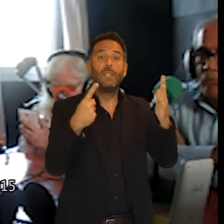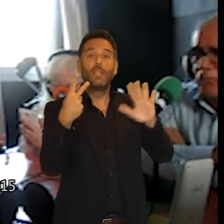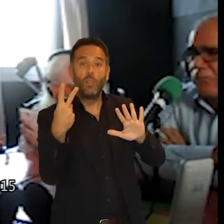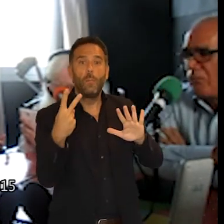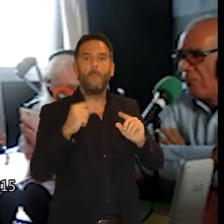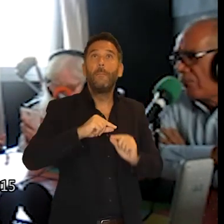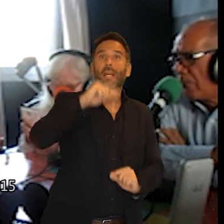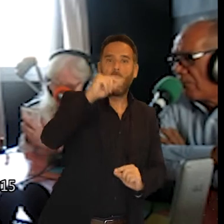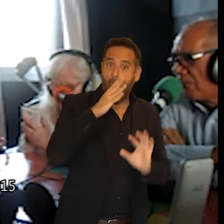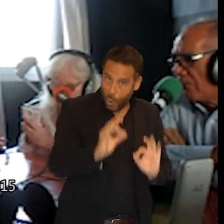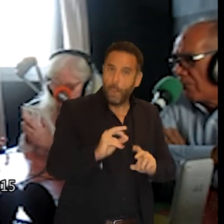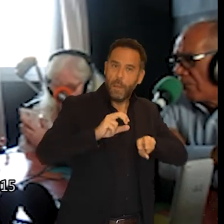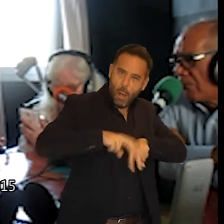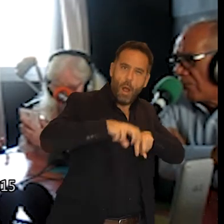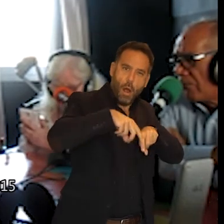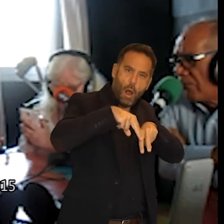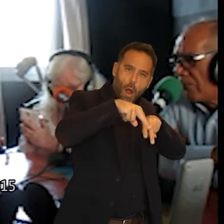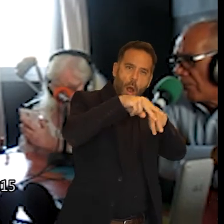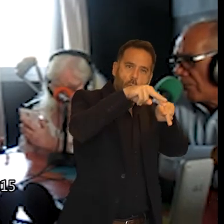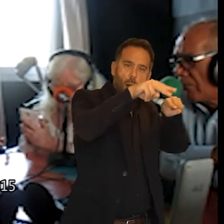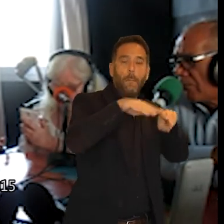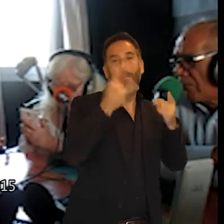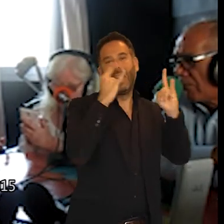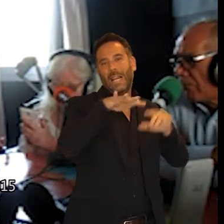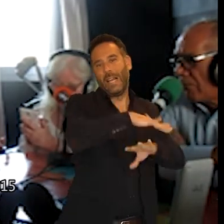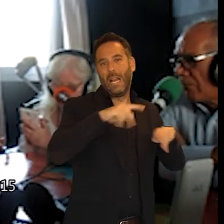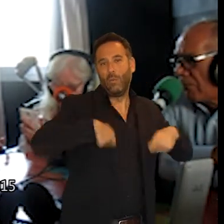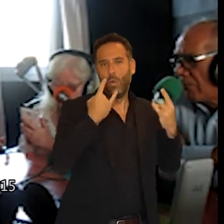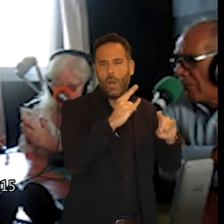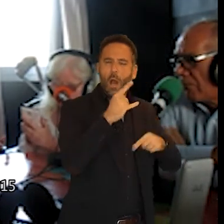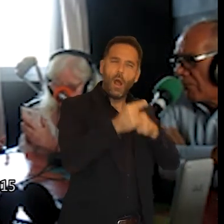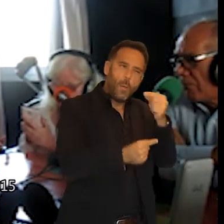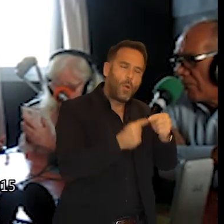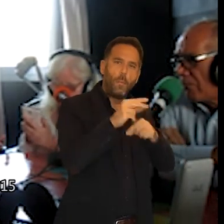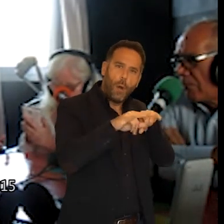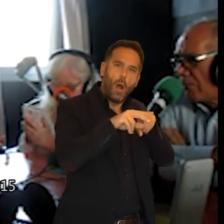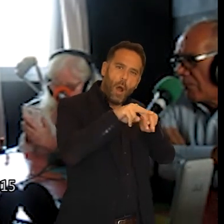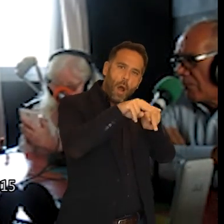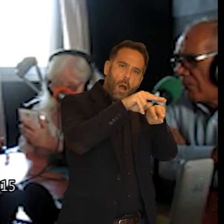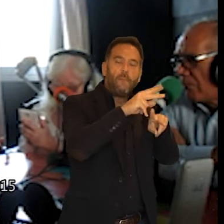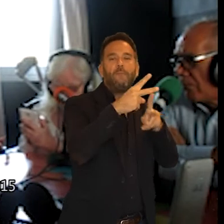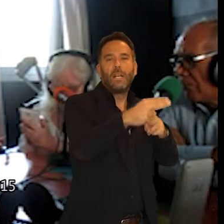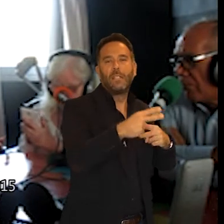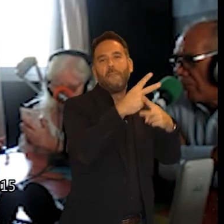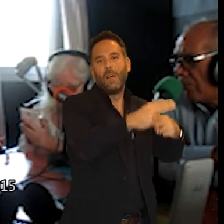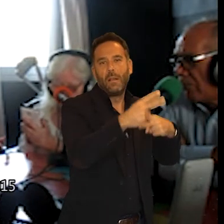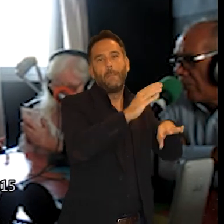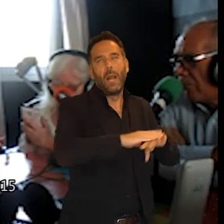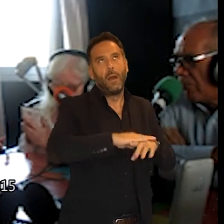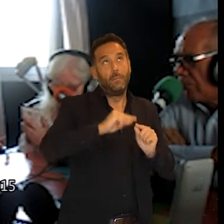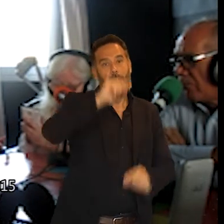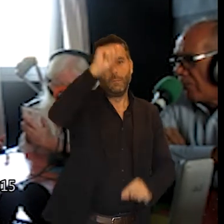expedición dentro del Parque Provincial Aconcagua y están realizando el ascenso por fases para ir aclimatándose a los metros de